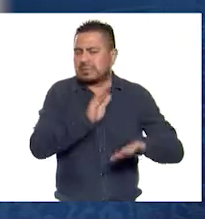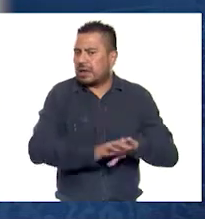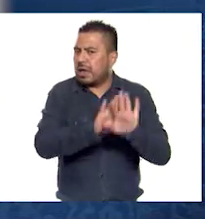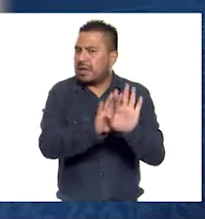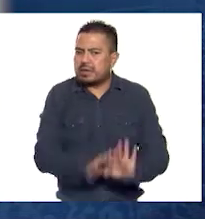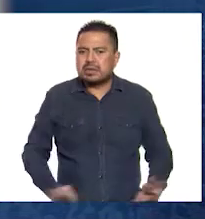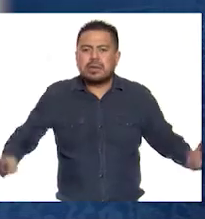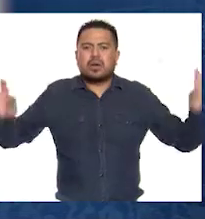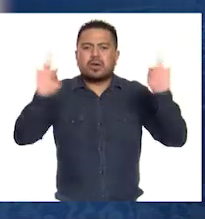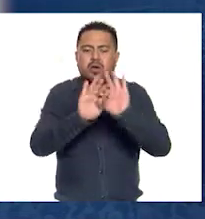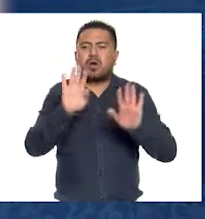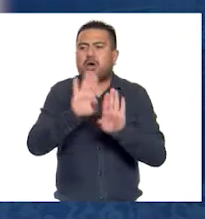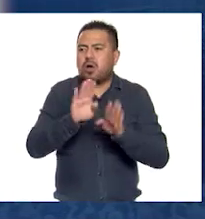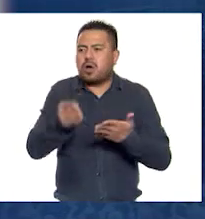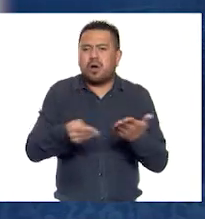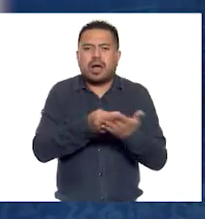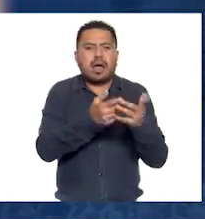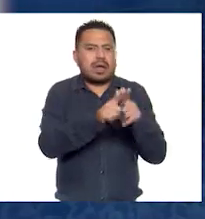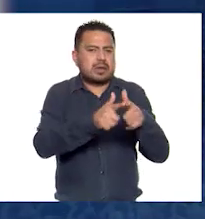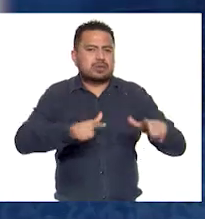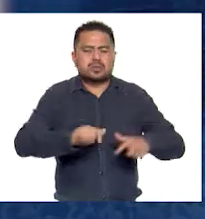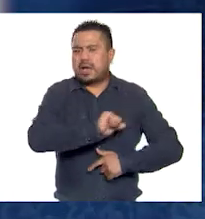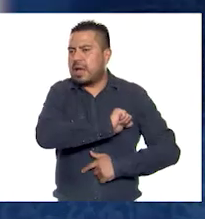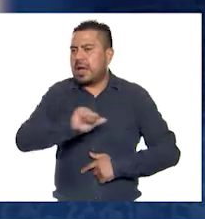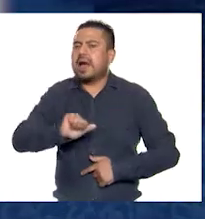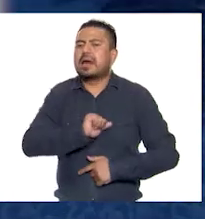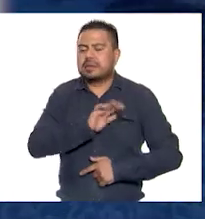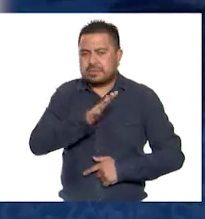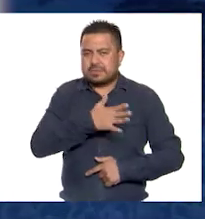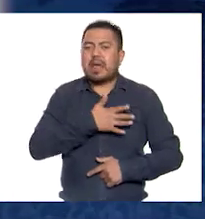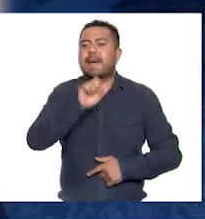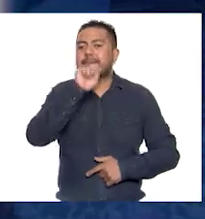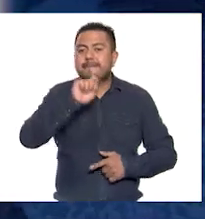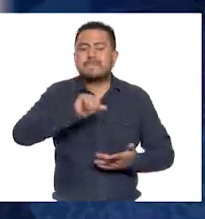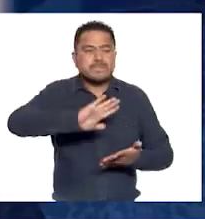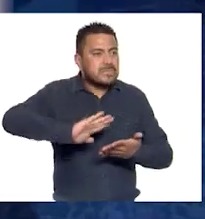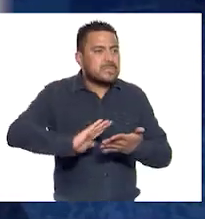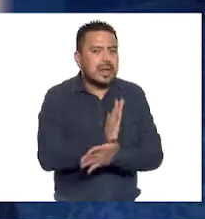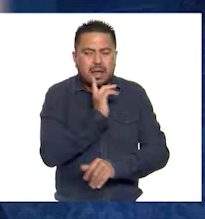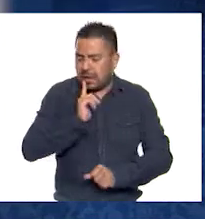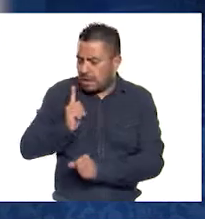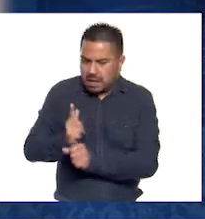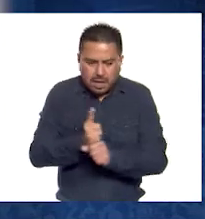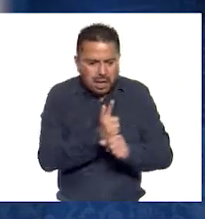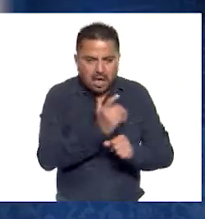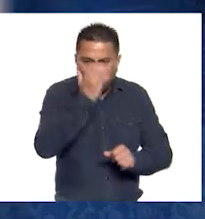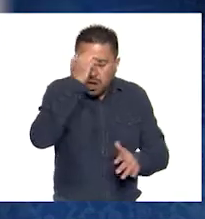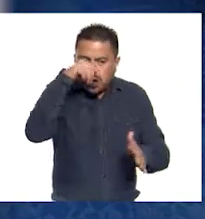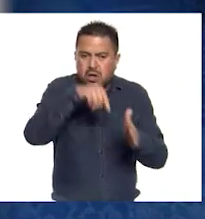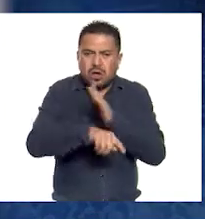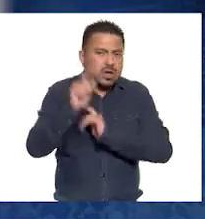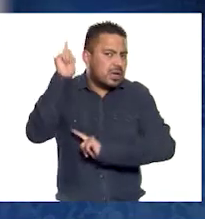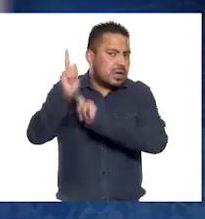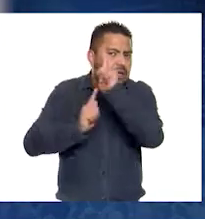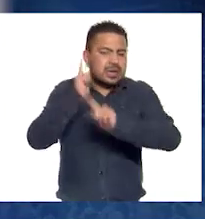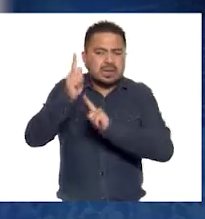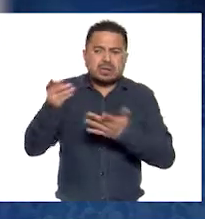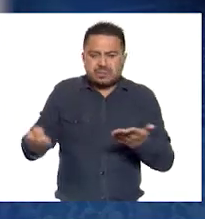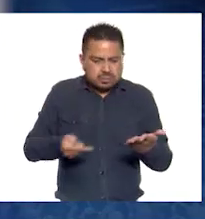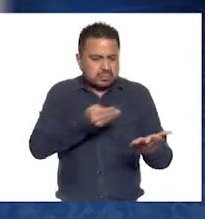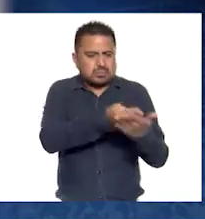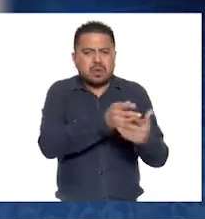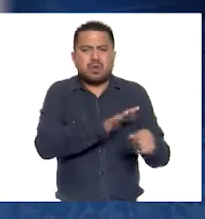importante, como las aportaciones lingüísticas al español, además de que redescubrieron los conocimientos griegos e introdujeron